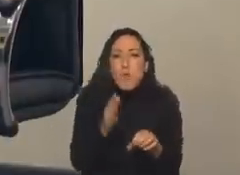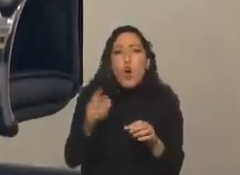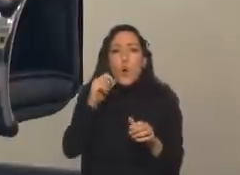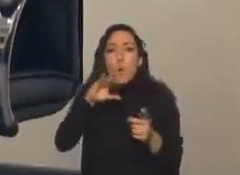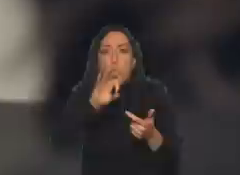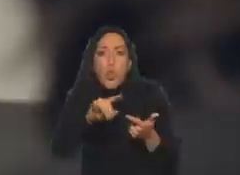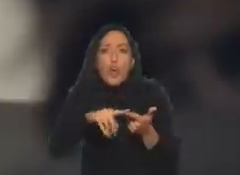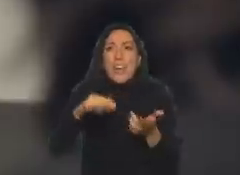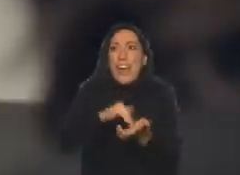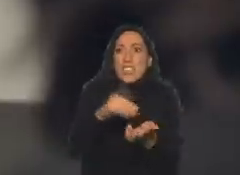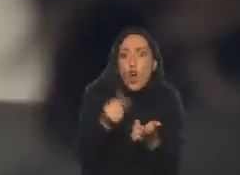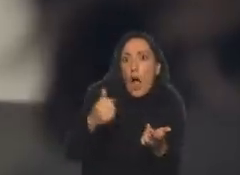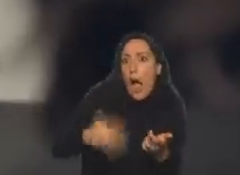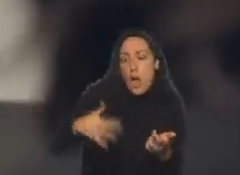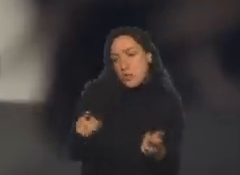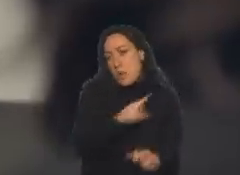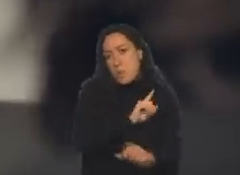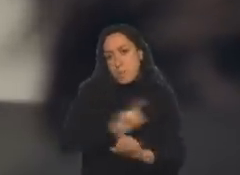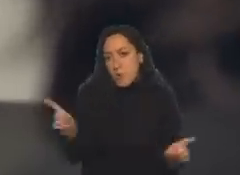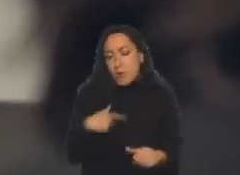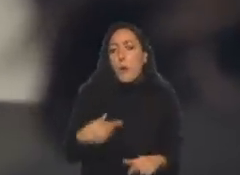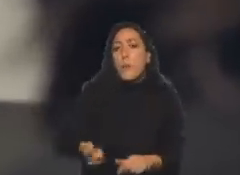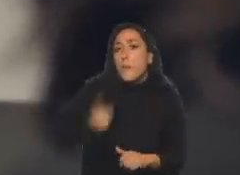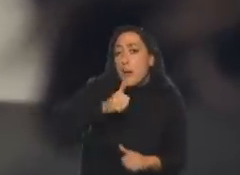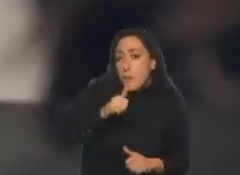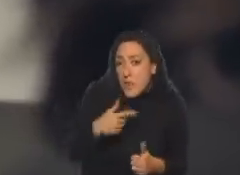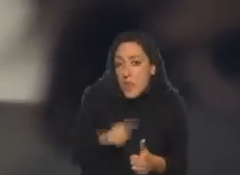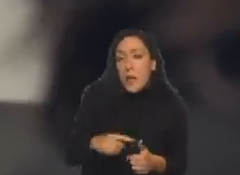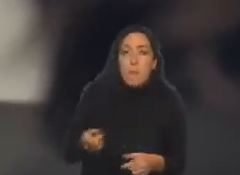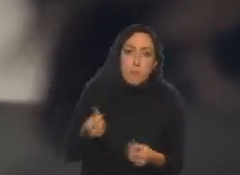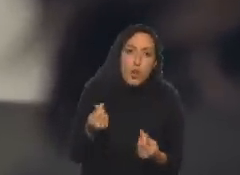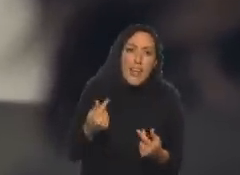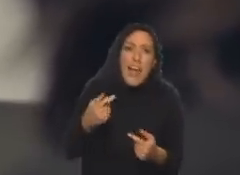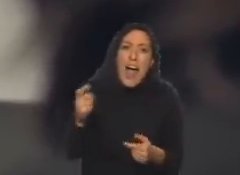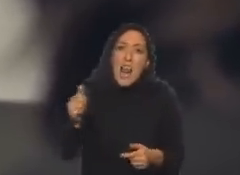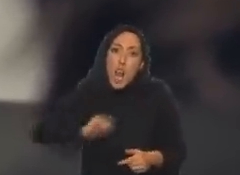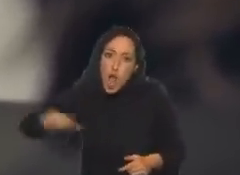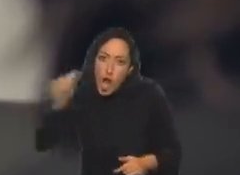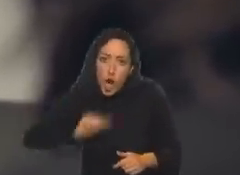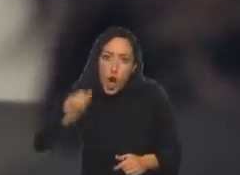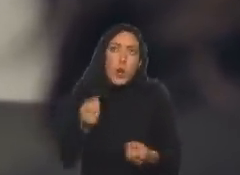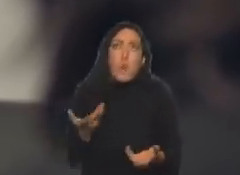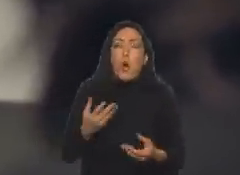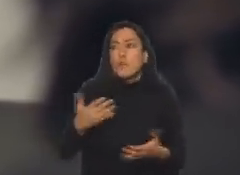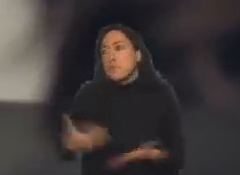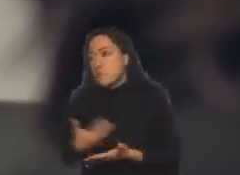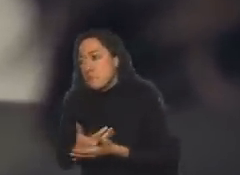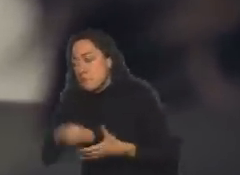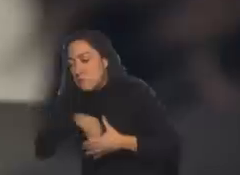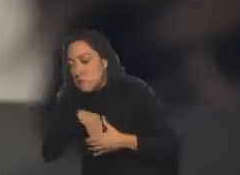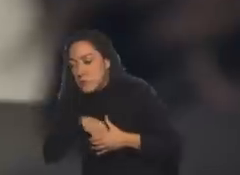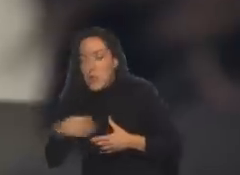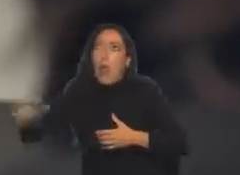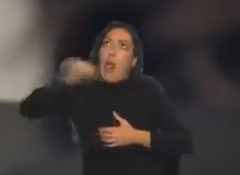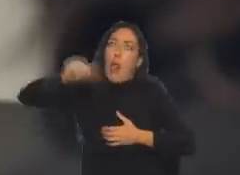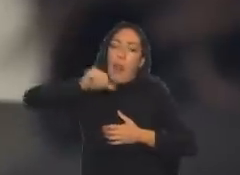gama tampoco. Se lleva bebida porque se toma mucho alcohol para tapar las penas, porque en cada